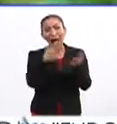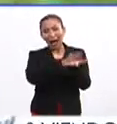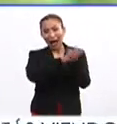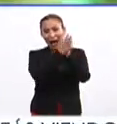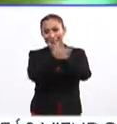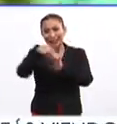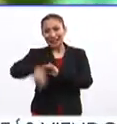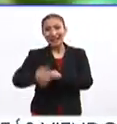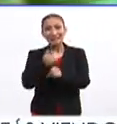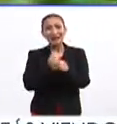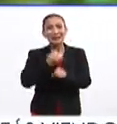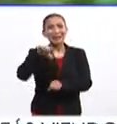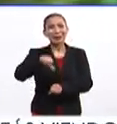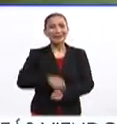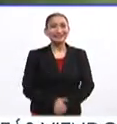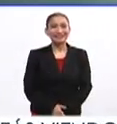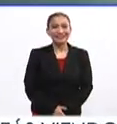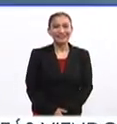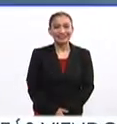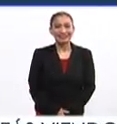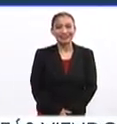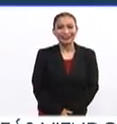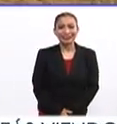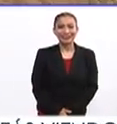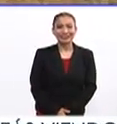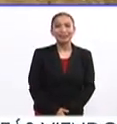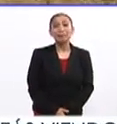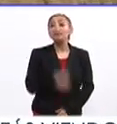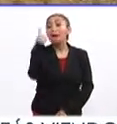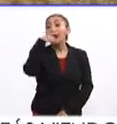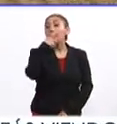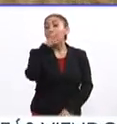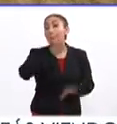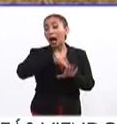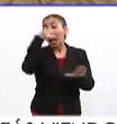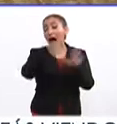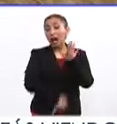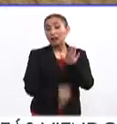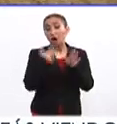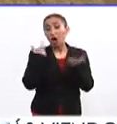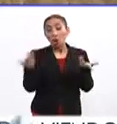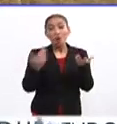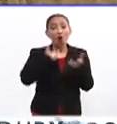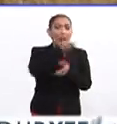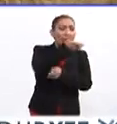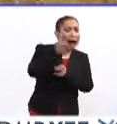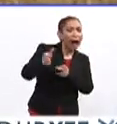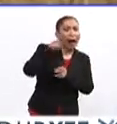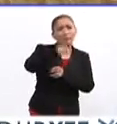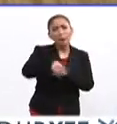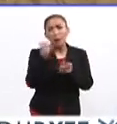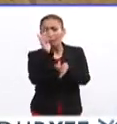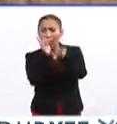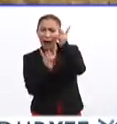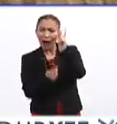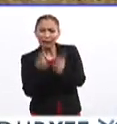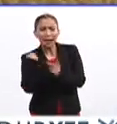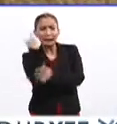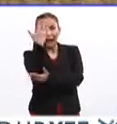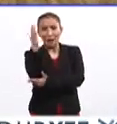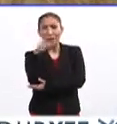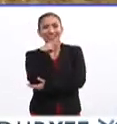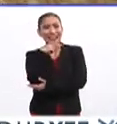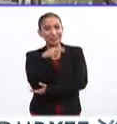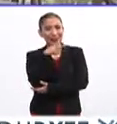producen en nuestro reportaje del día. Para hablar a fondo sobre recursos forestales, plantaciones y árboles